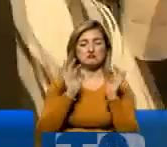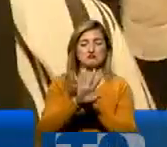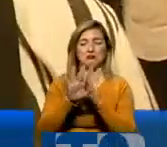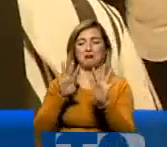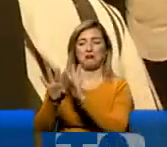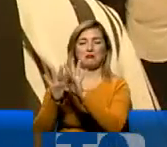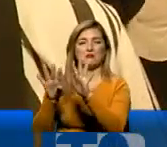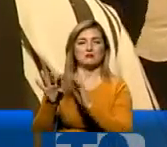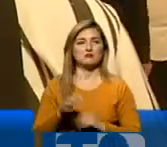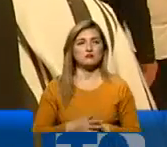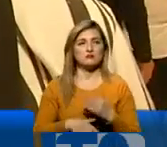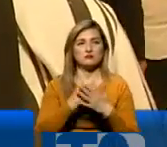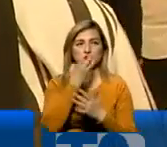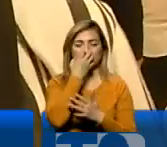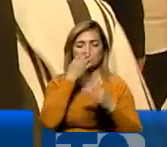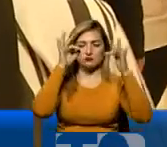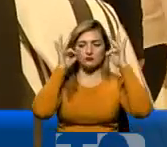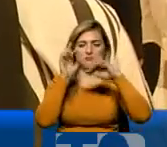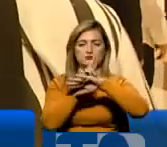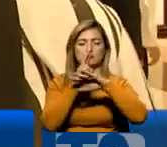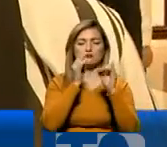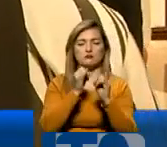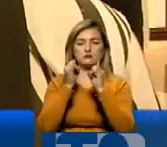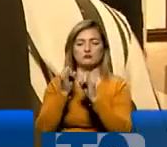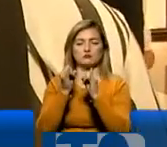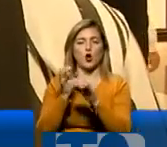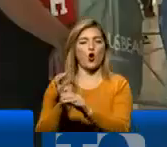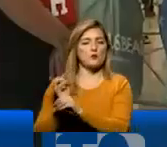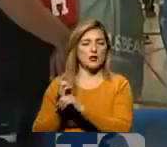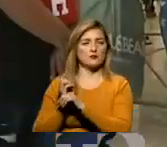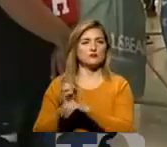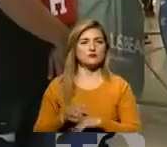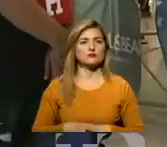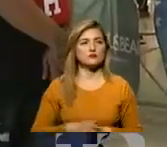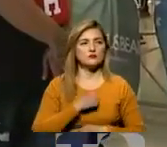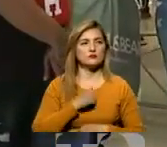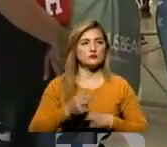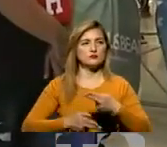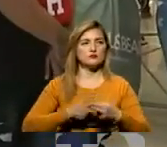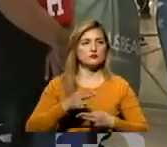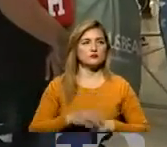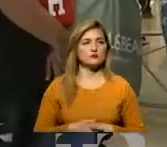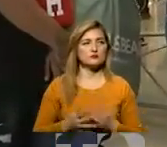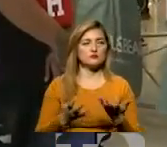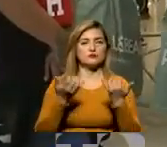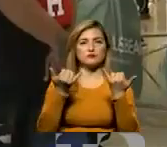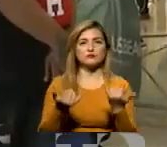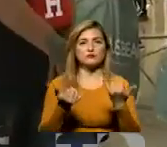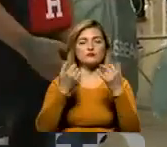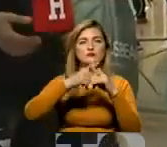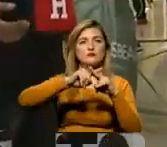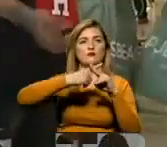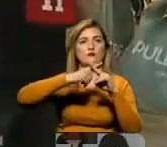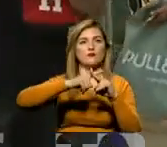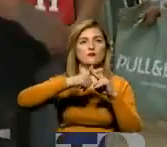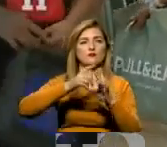bastante. Pero todos están utilizando mascarilla, en cada tienda están obligando a que utilice mascarilla. Los dueños de los negocios esperan que el día de hoy sea el